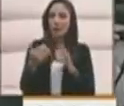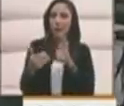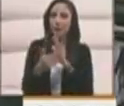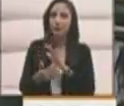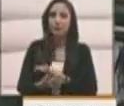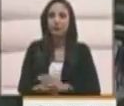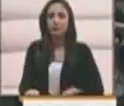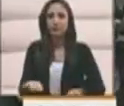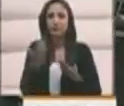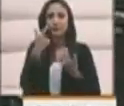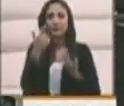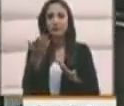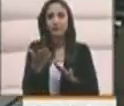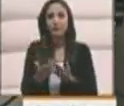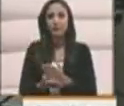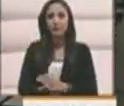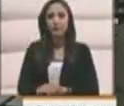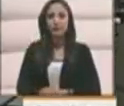esto.